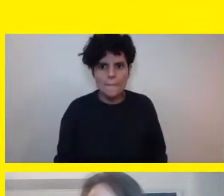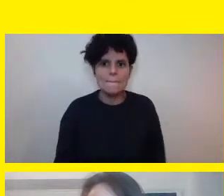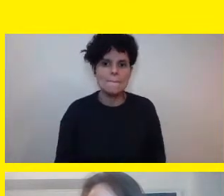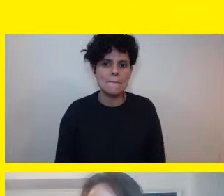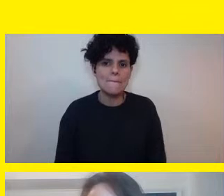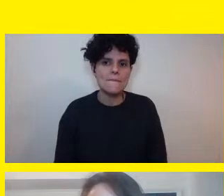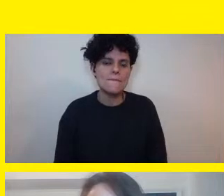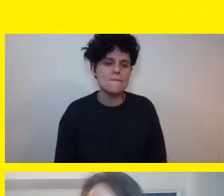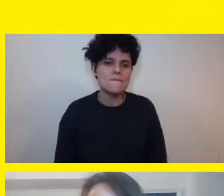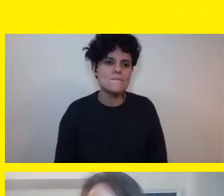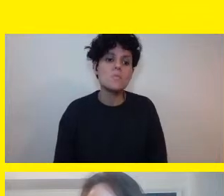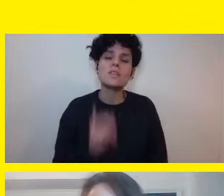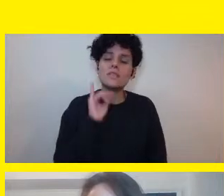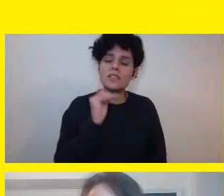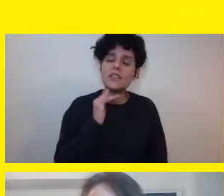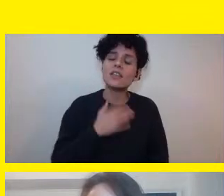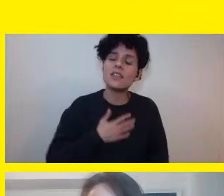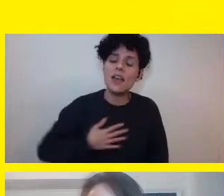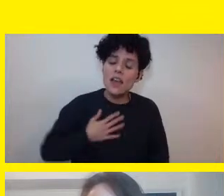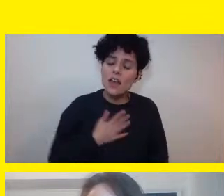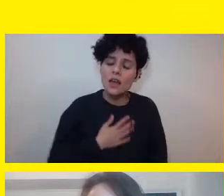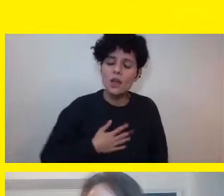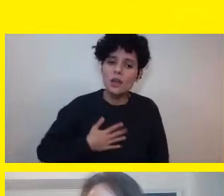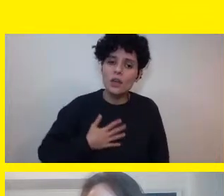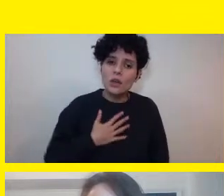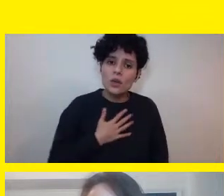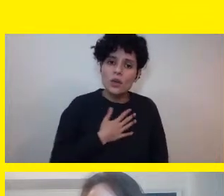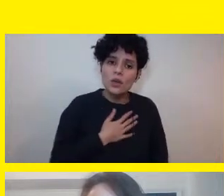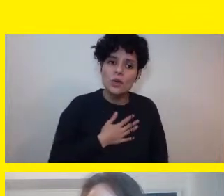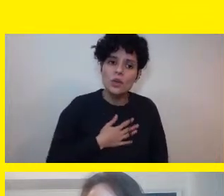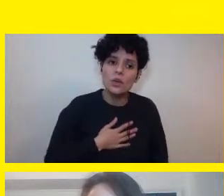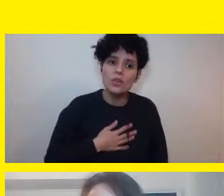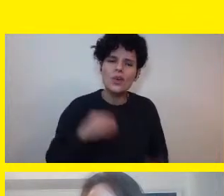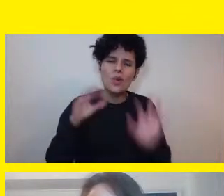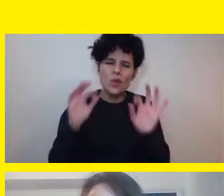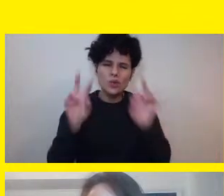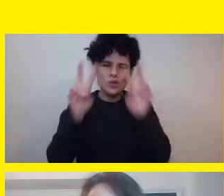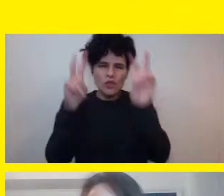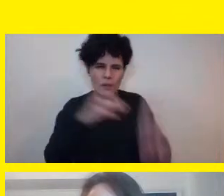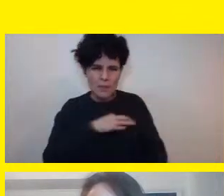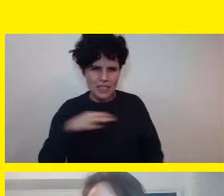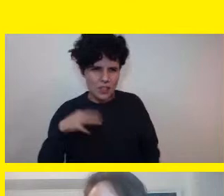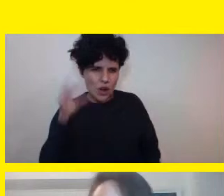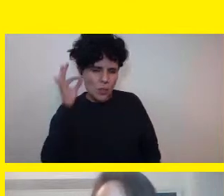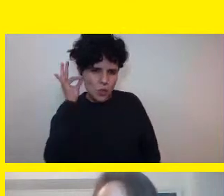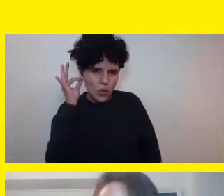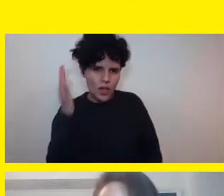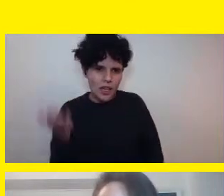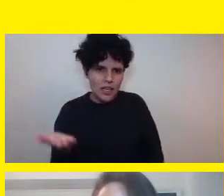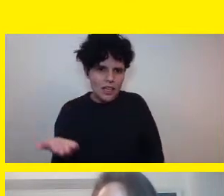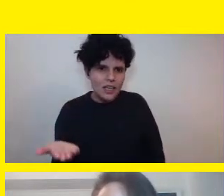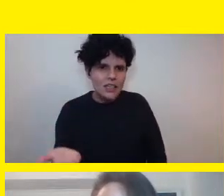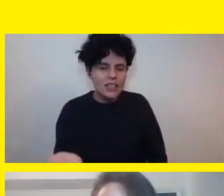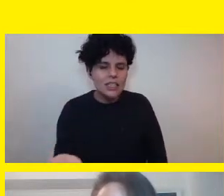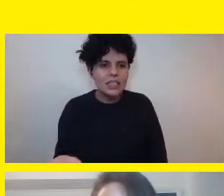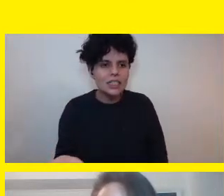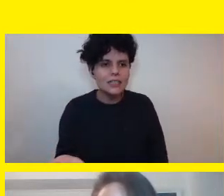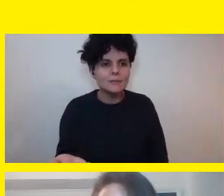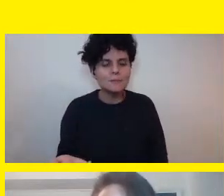Sí quisiera aprovechar que has puesto el tema del Ministerio de la Mujer. Yo a ratos soy de